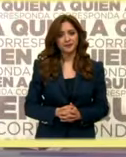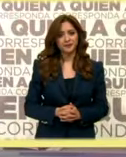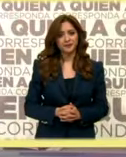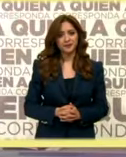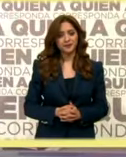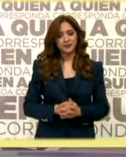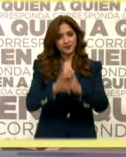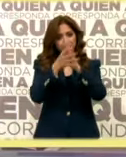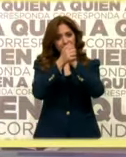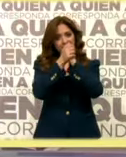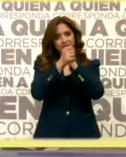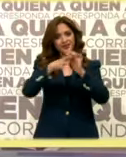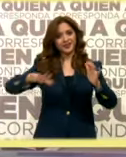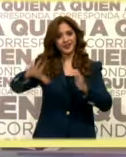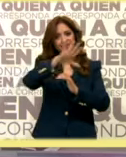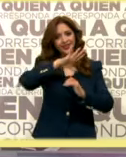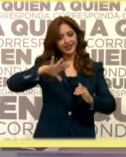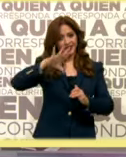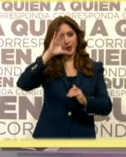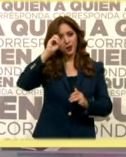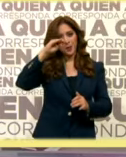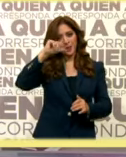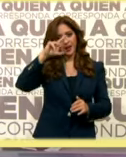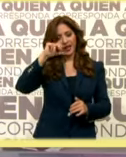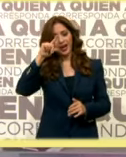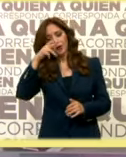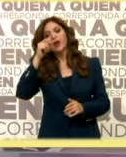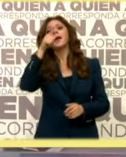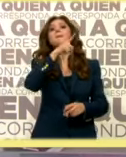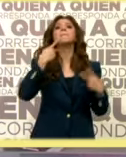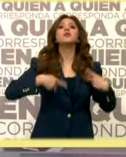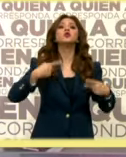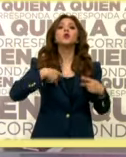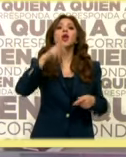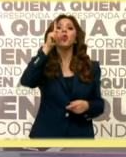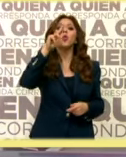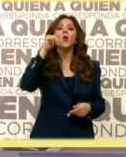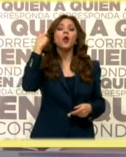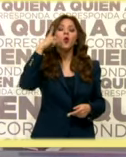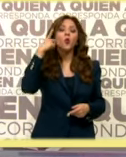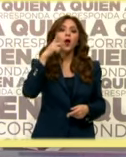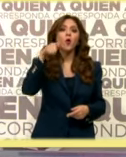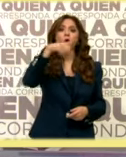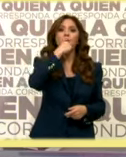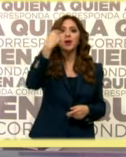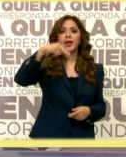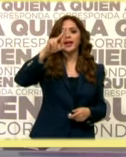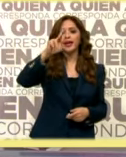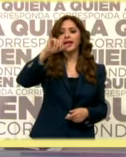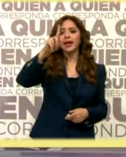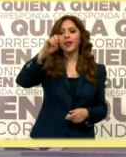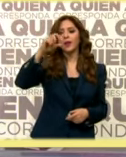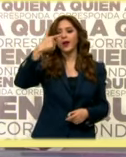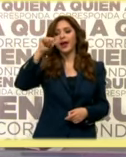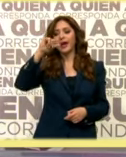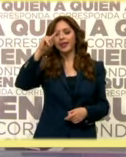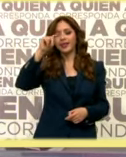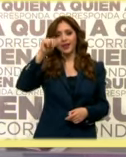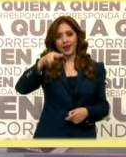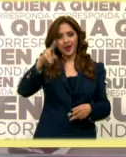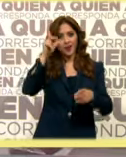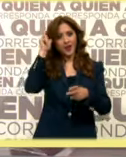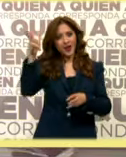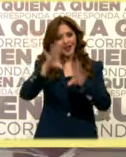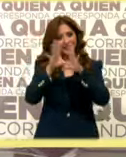gracias. Saludos, amigos de la Comarca Lagunera. ¿Qué tal, amigos de Durango? ¿Cómo están? Ricardo Gaitán, Ricardo Gaitán. Ya estás al aire. Hola, ¿qué